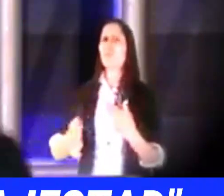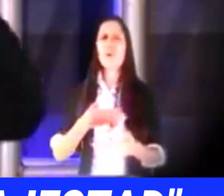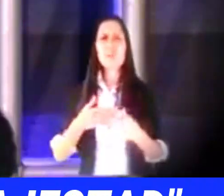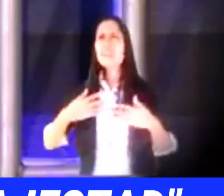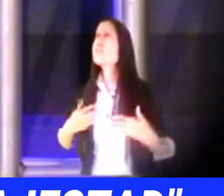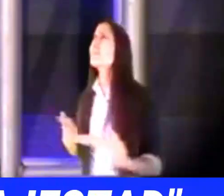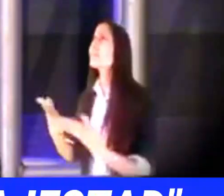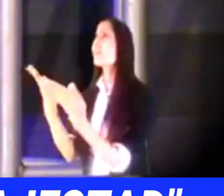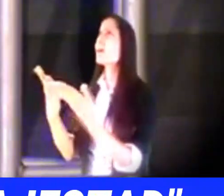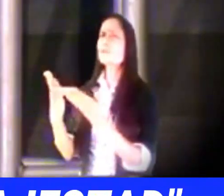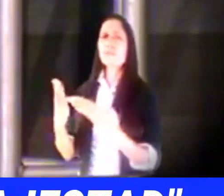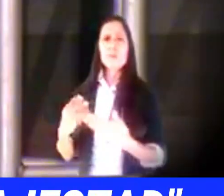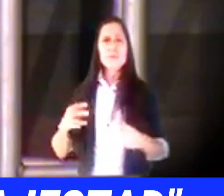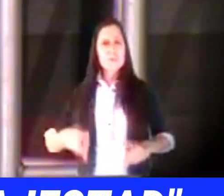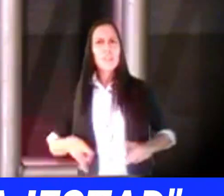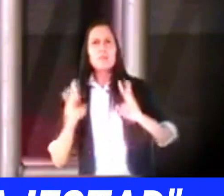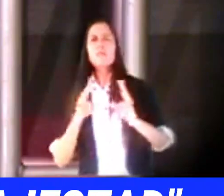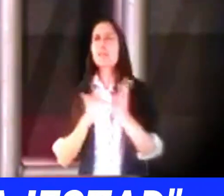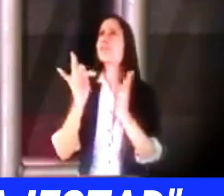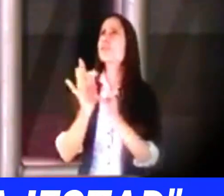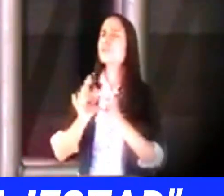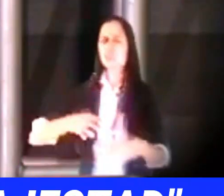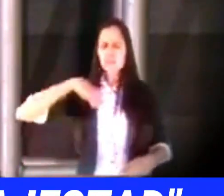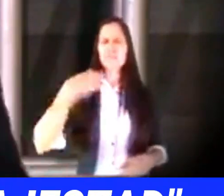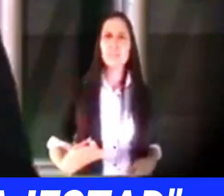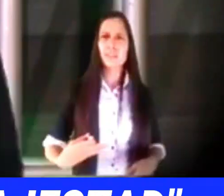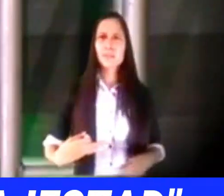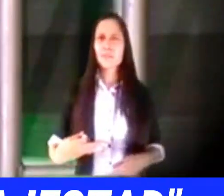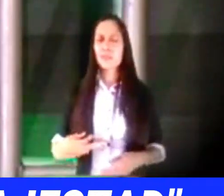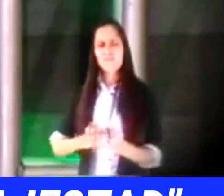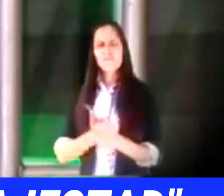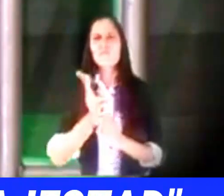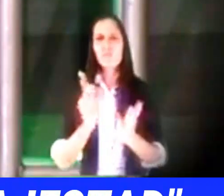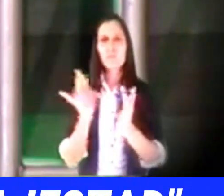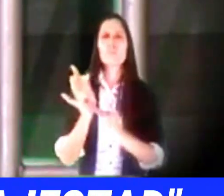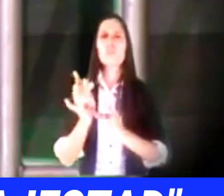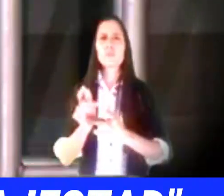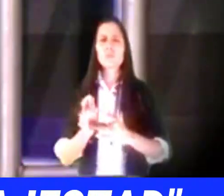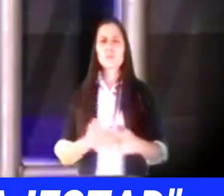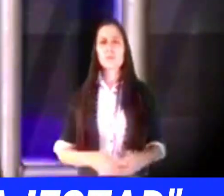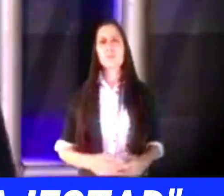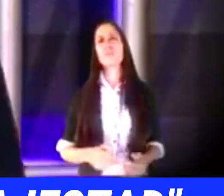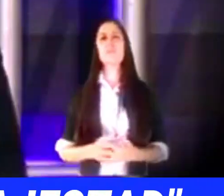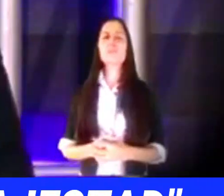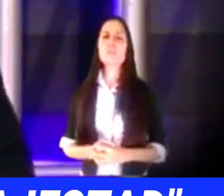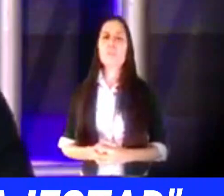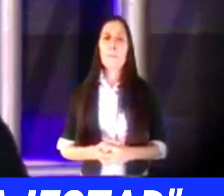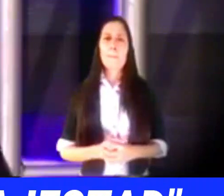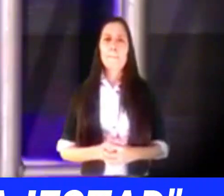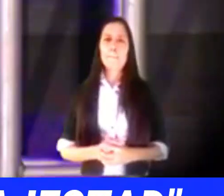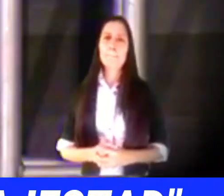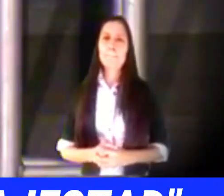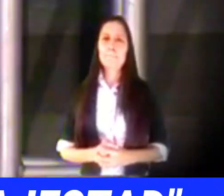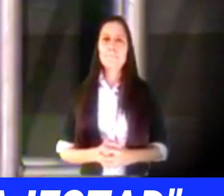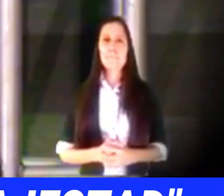con el Señor Jesucristo. La corona, hermanos, ¿saben lo que luchan las